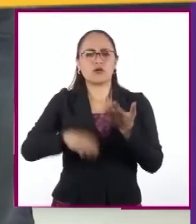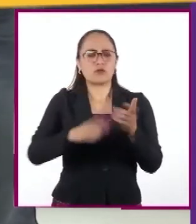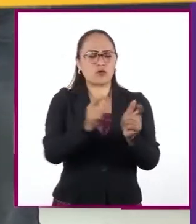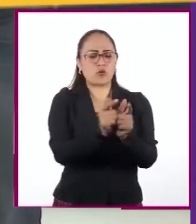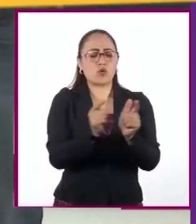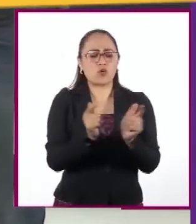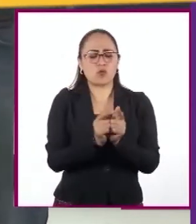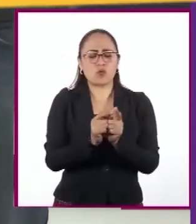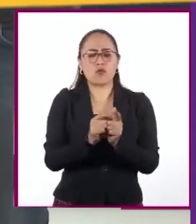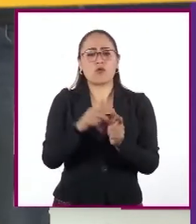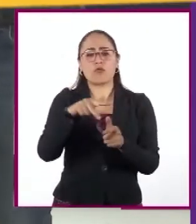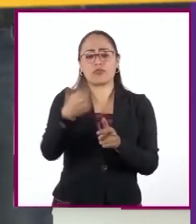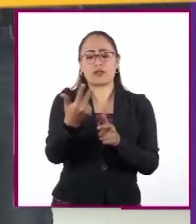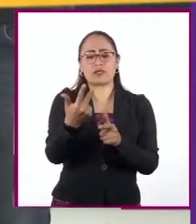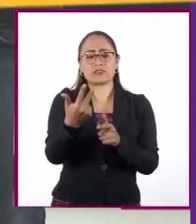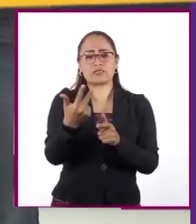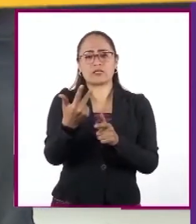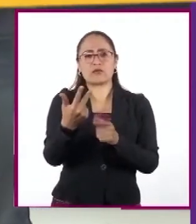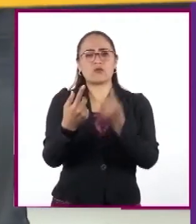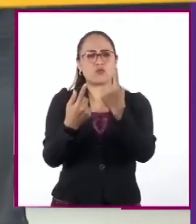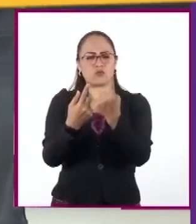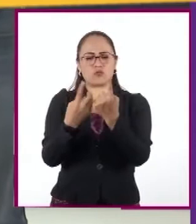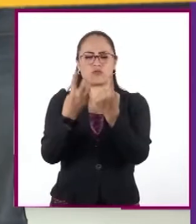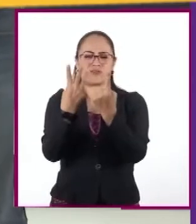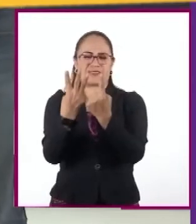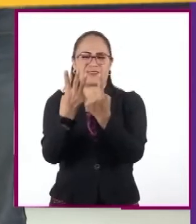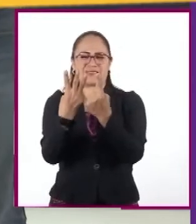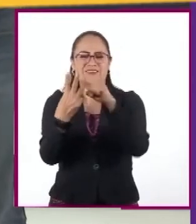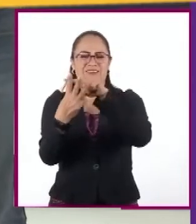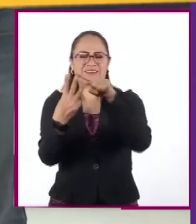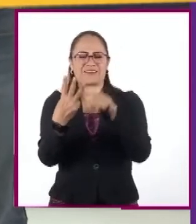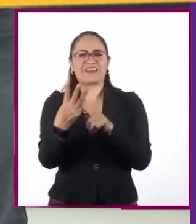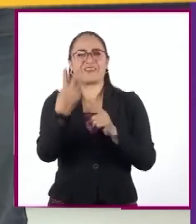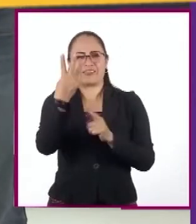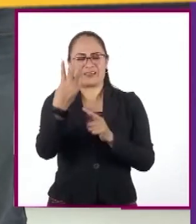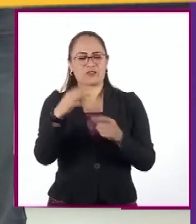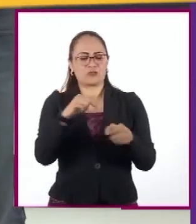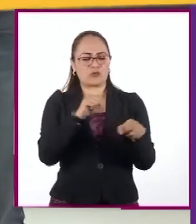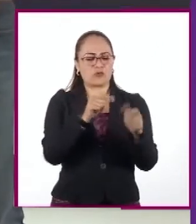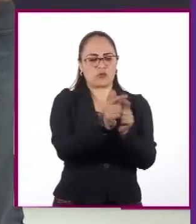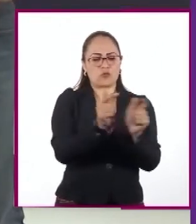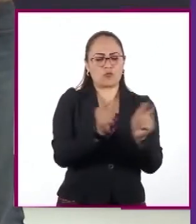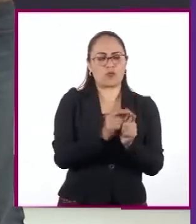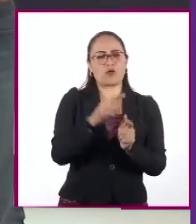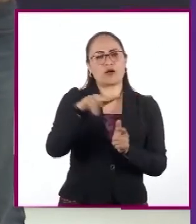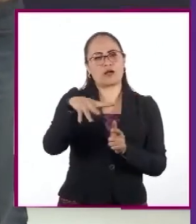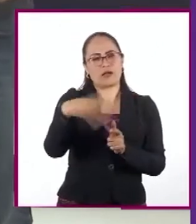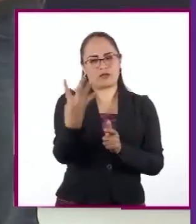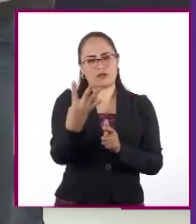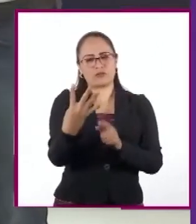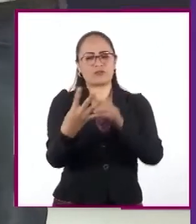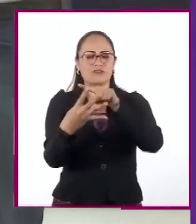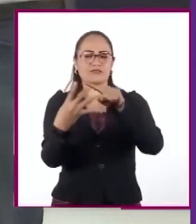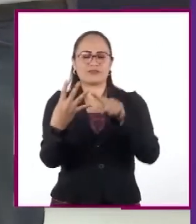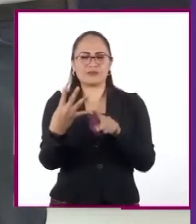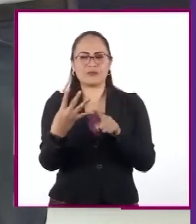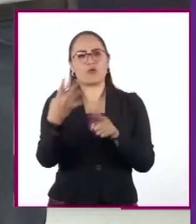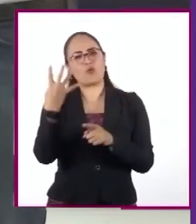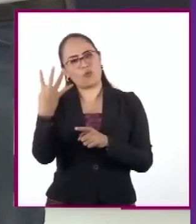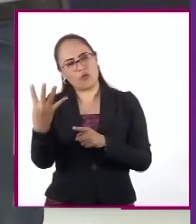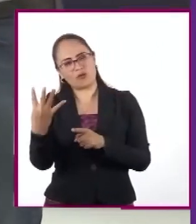13 tiene 3 electrones, el grupo 14, 4 electrones de valencia, y